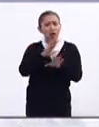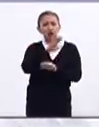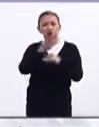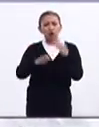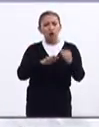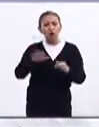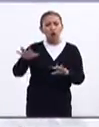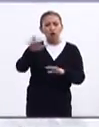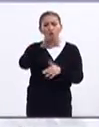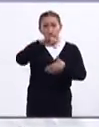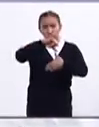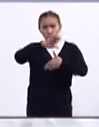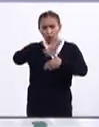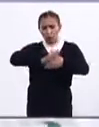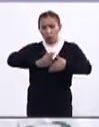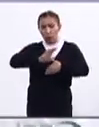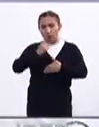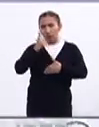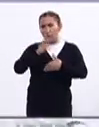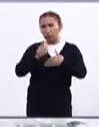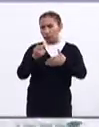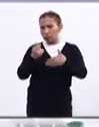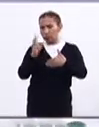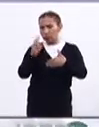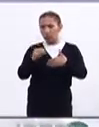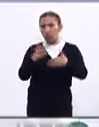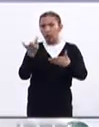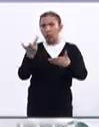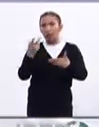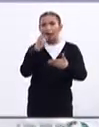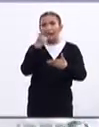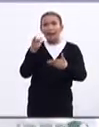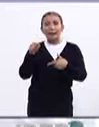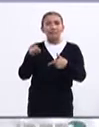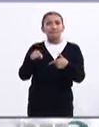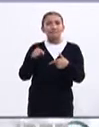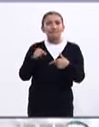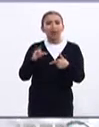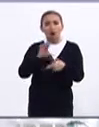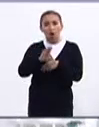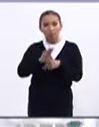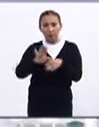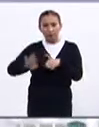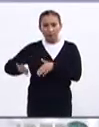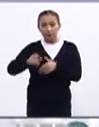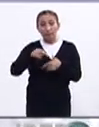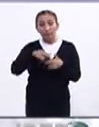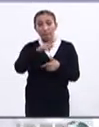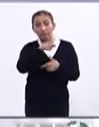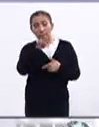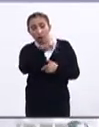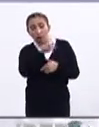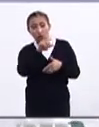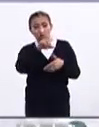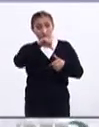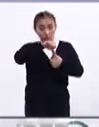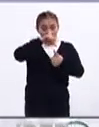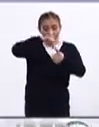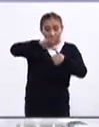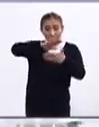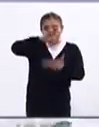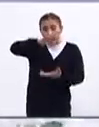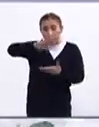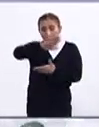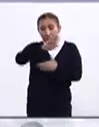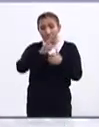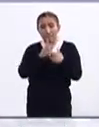toda Sudamérica, con excepción, ya lo señalé, con excepción de Colombia, pero también en Centroamérica la mayor